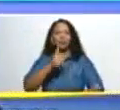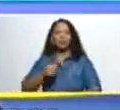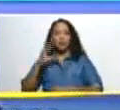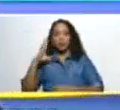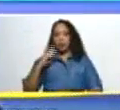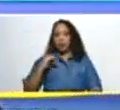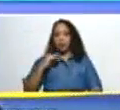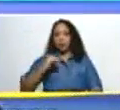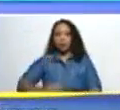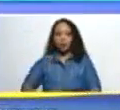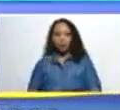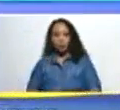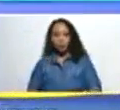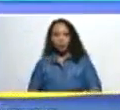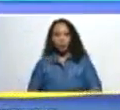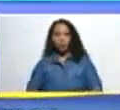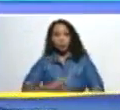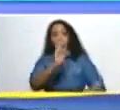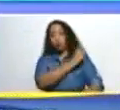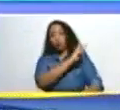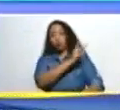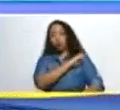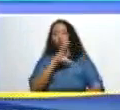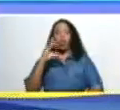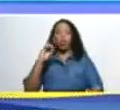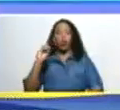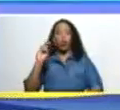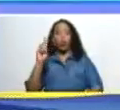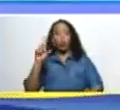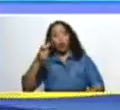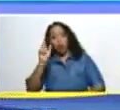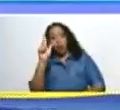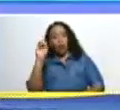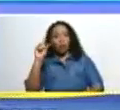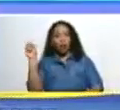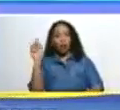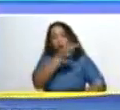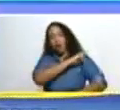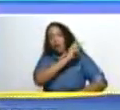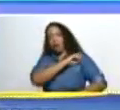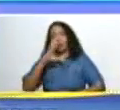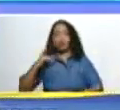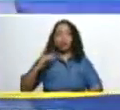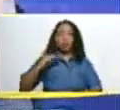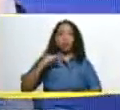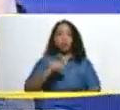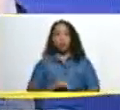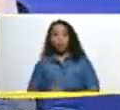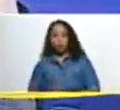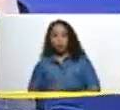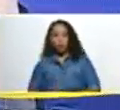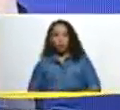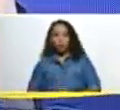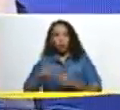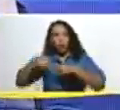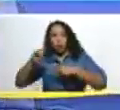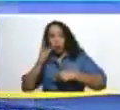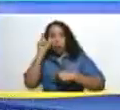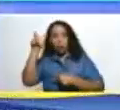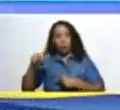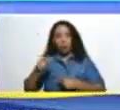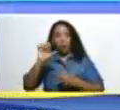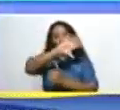6CPC, comisario general Douglas Rico, comisario general Johnny Salazar,